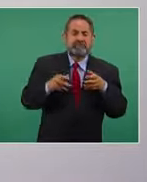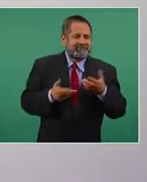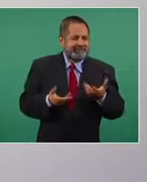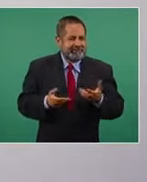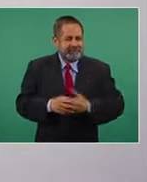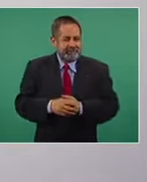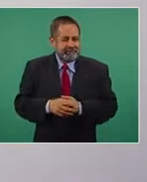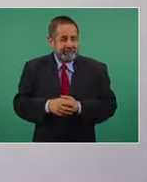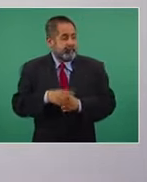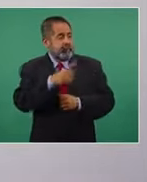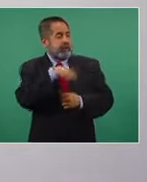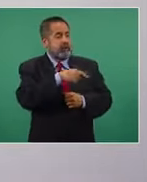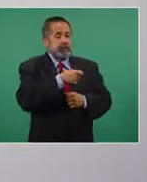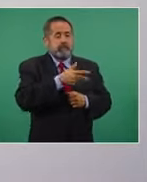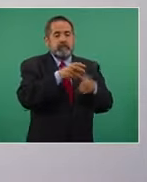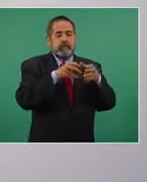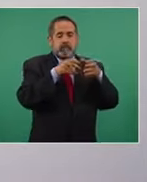Y estos